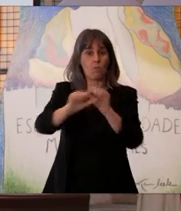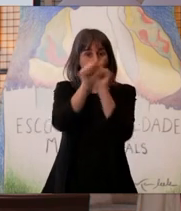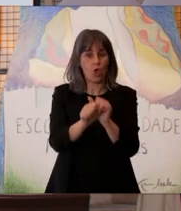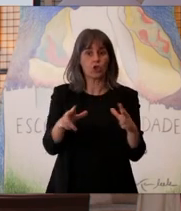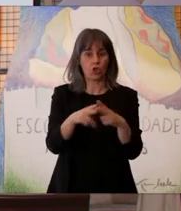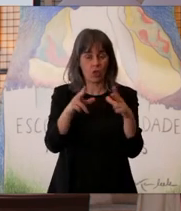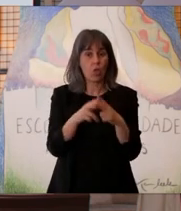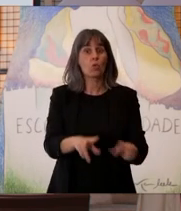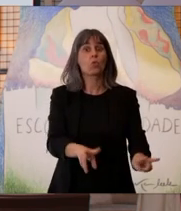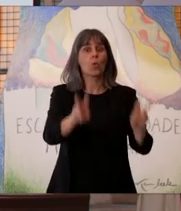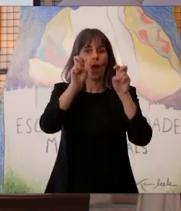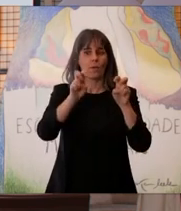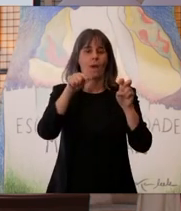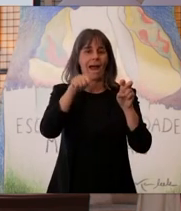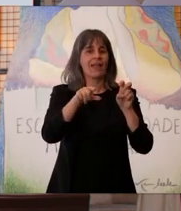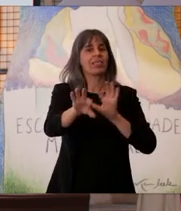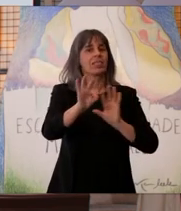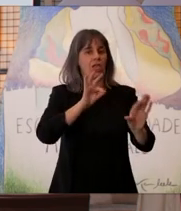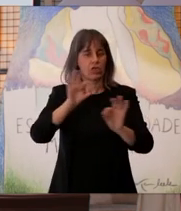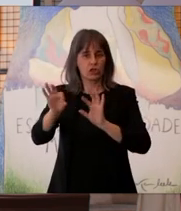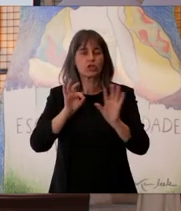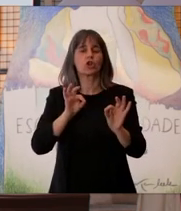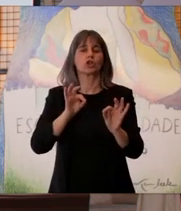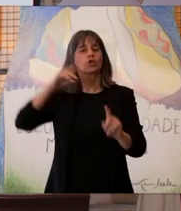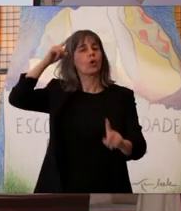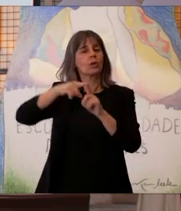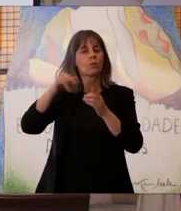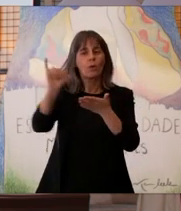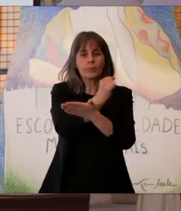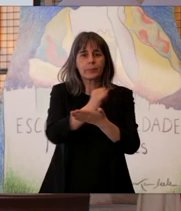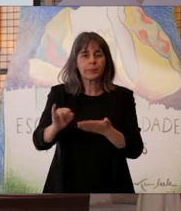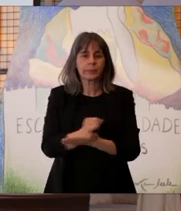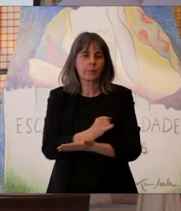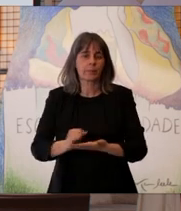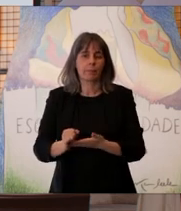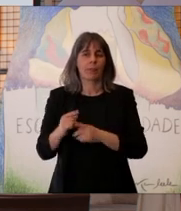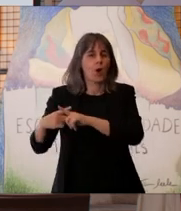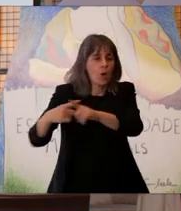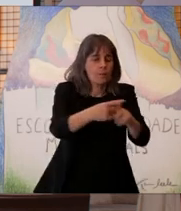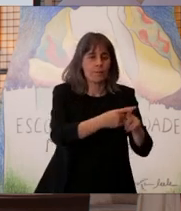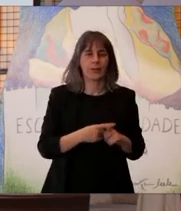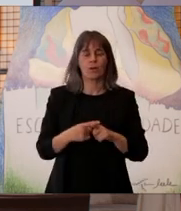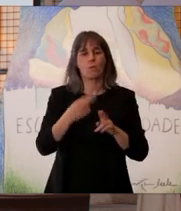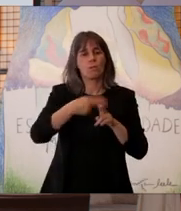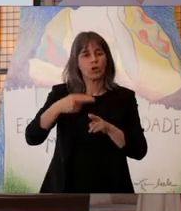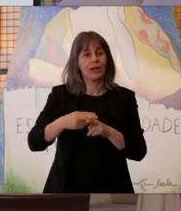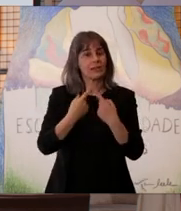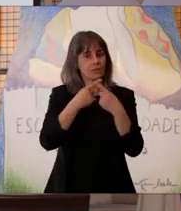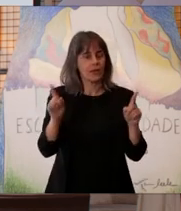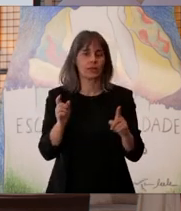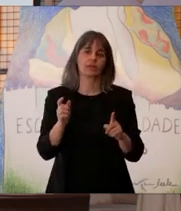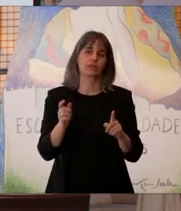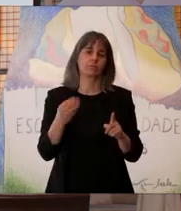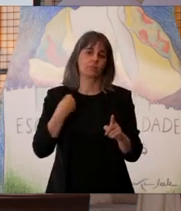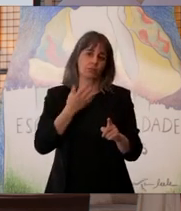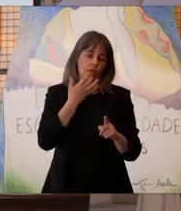hacer de tomar decisiones que permiten redistribuir o permiten hacer políticas distintas a la redistribución como la de